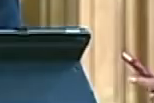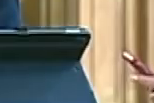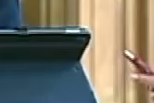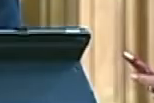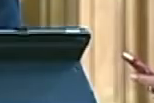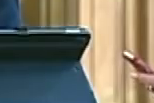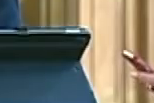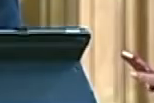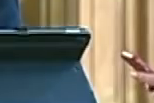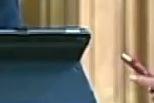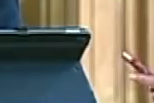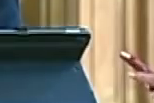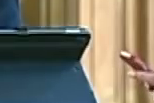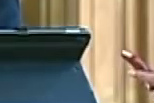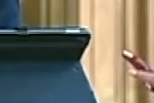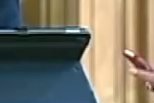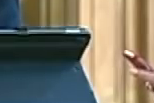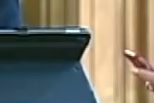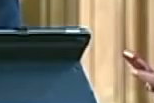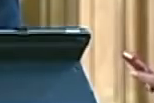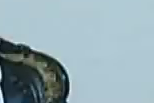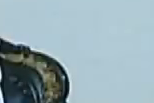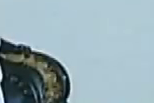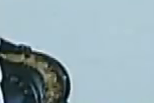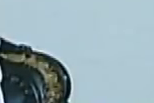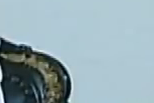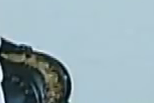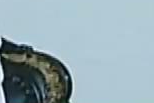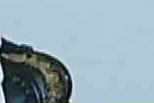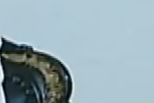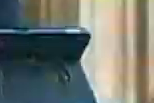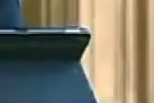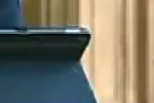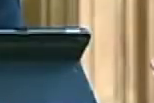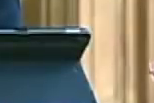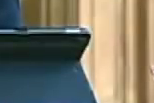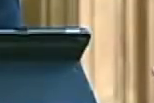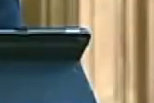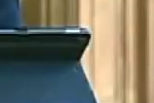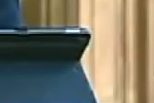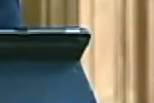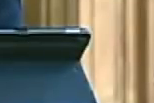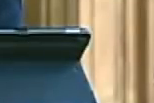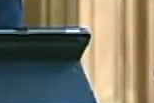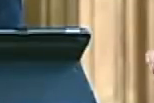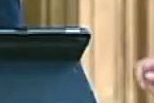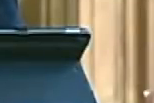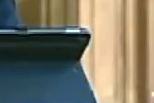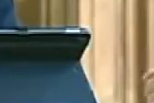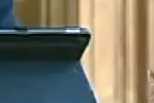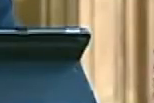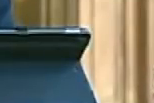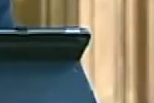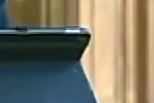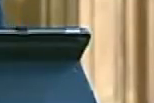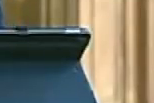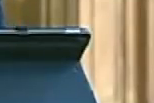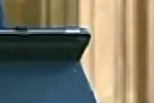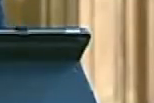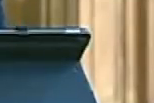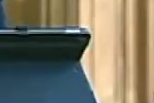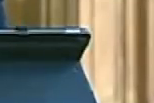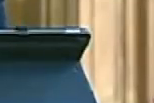que salió el comandante hugo chávez a las calles a las calles nuestro comandante chávez